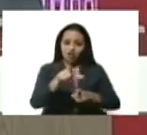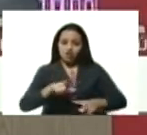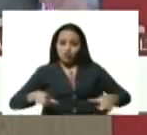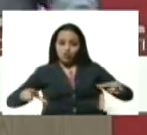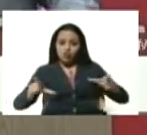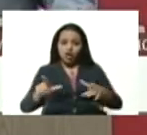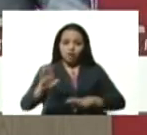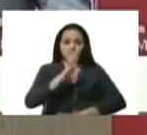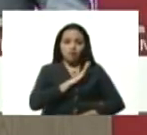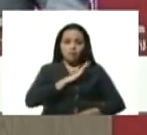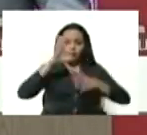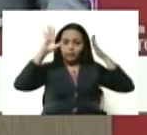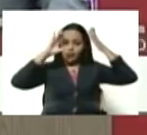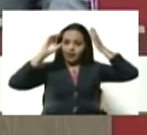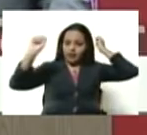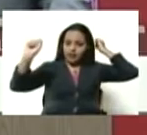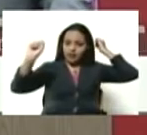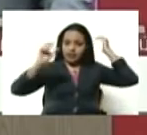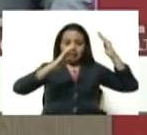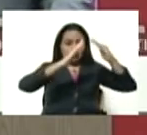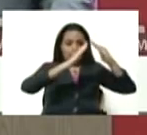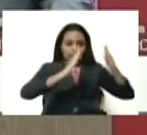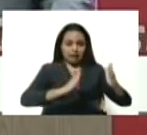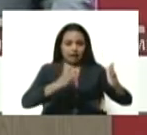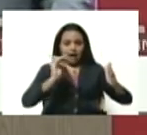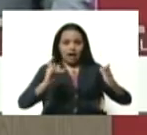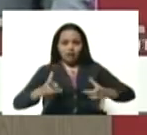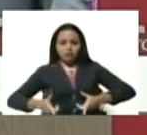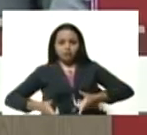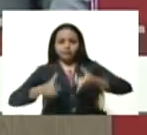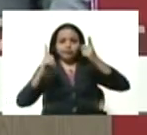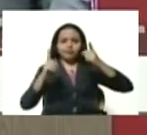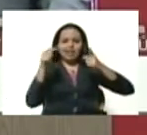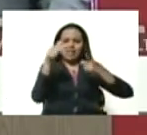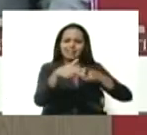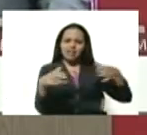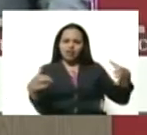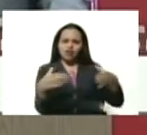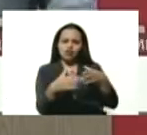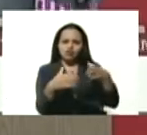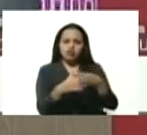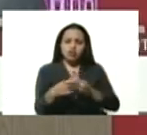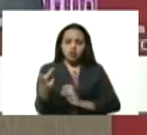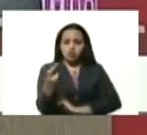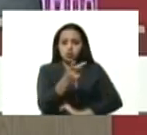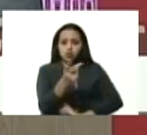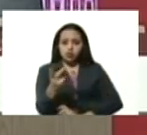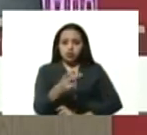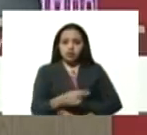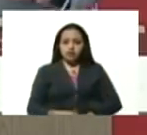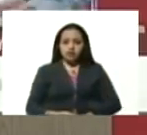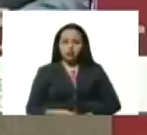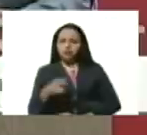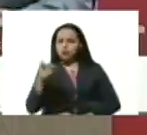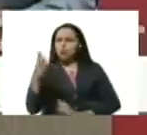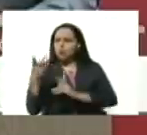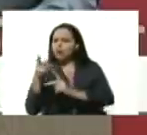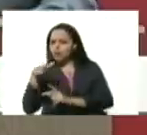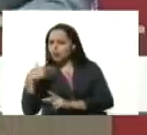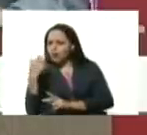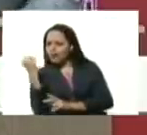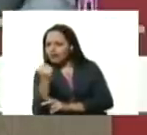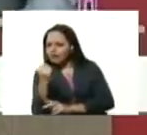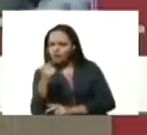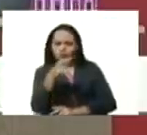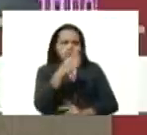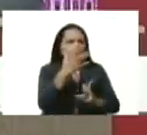su residencia, se hayan dado estas reuniones donde Leopoldo López iba evaluando, tú puedes, ¿cuánta gente puedes matar tú? ¿Cuánta